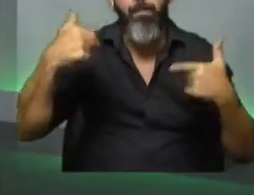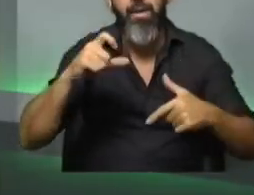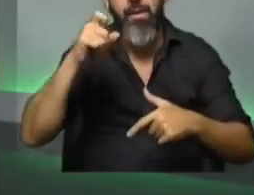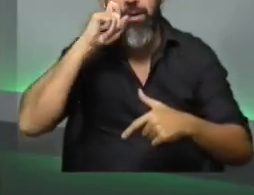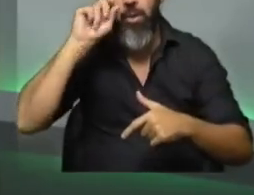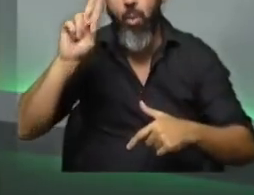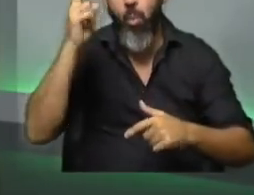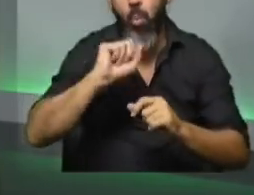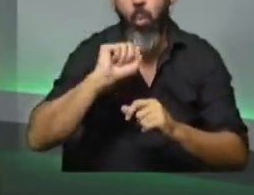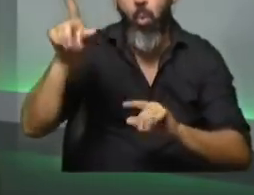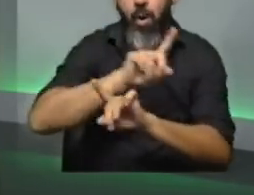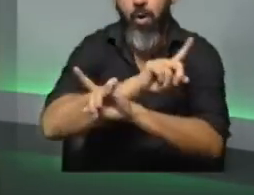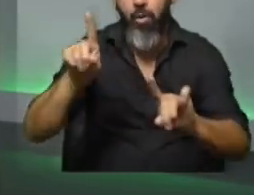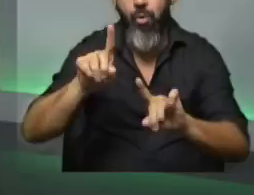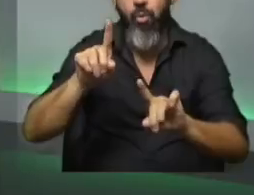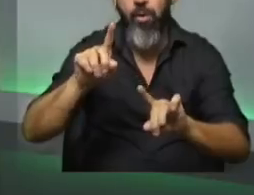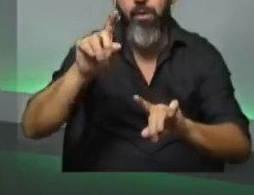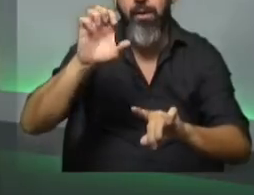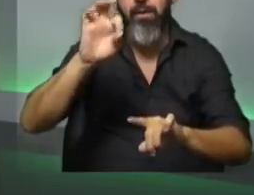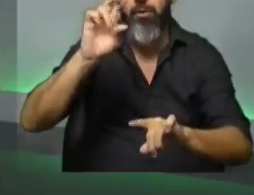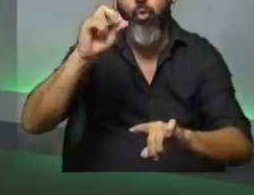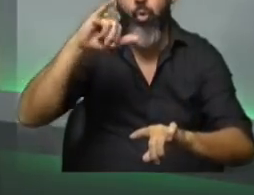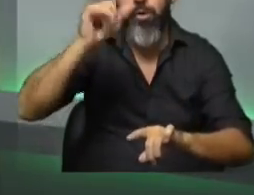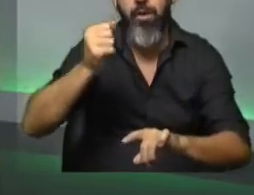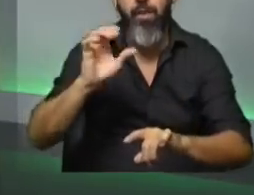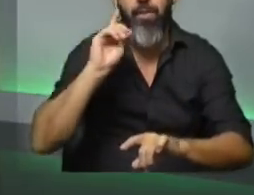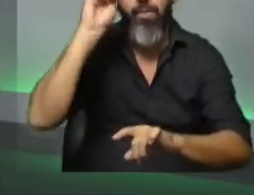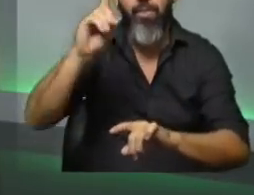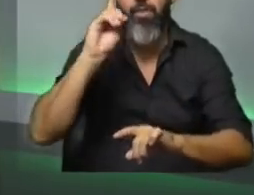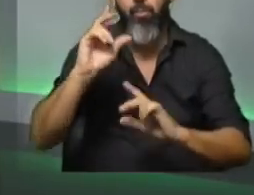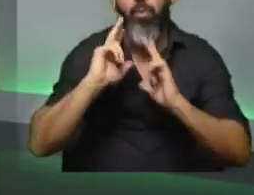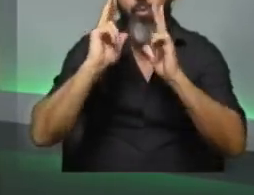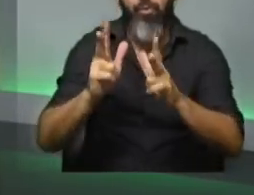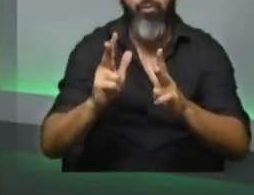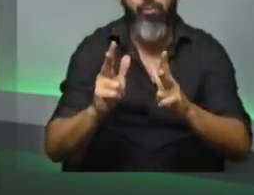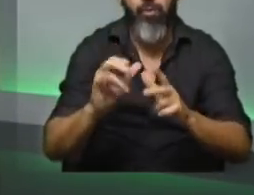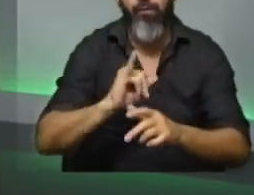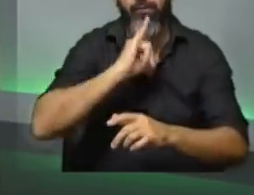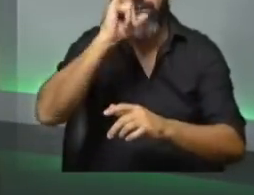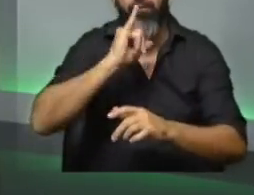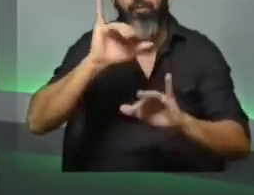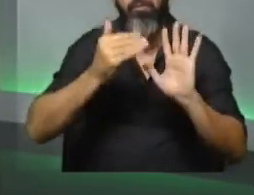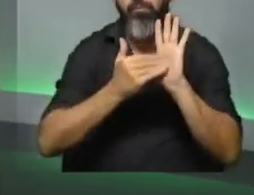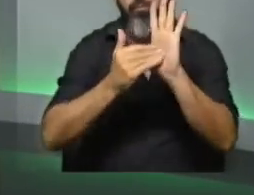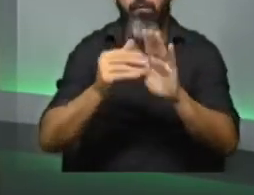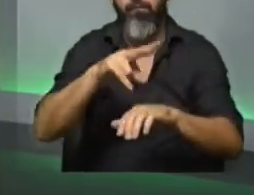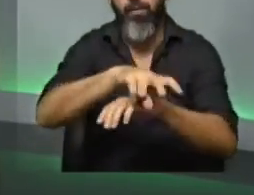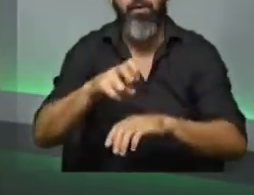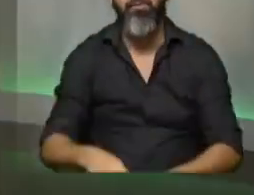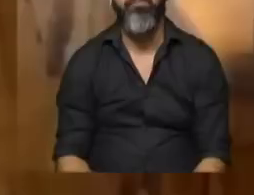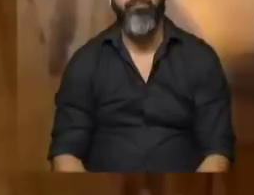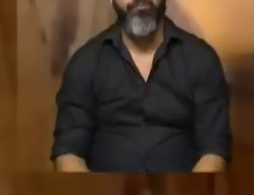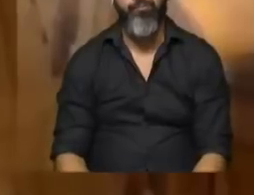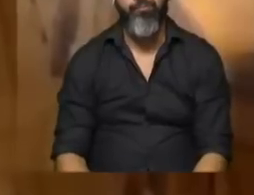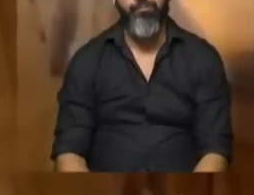desde Uruguay y no desde Estonia el diputado Gustavo Olmos afirmó a mvd noticias que el informe ya fue presentado en fiscalía